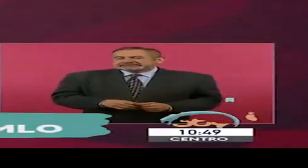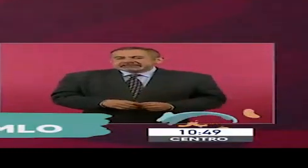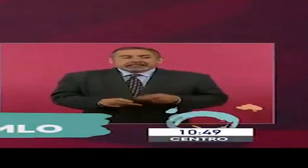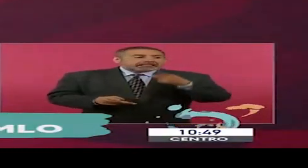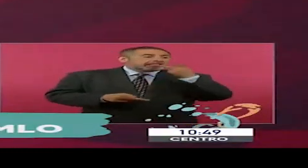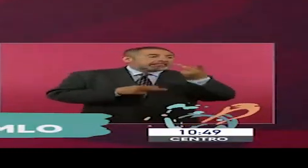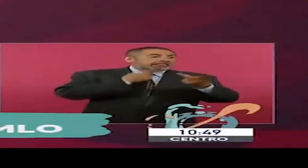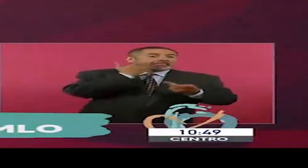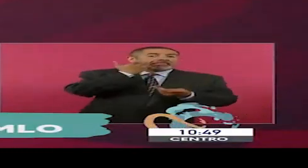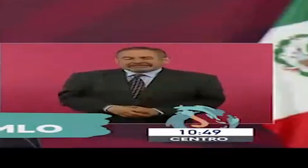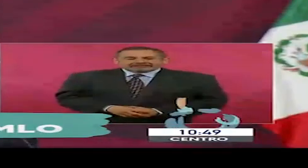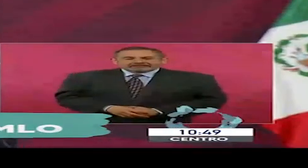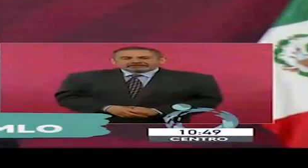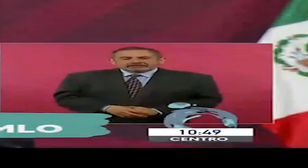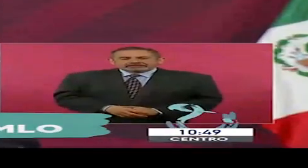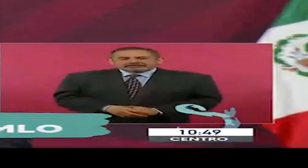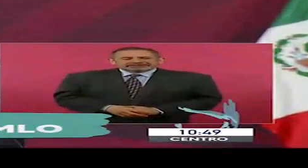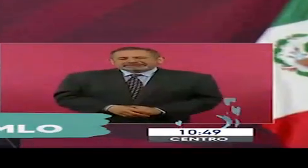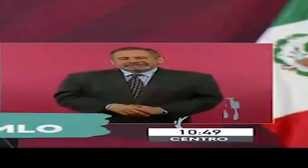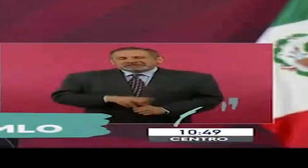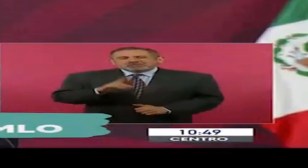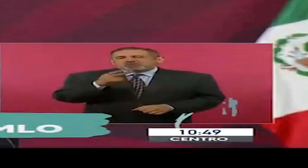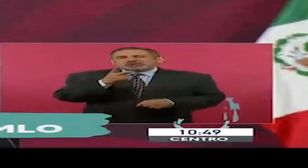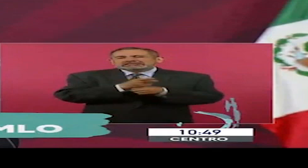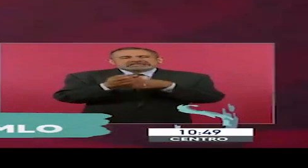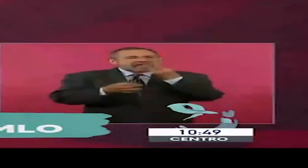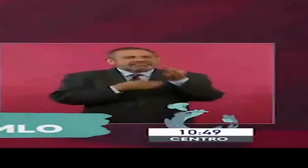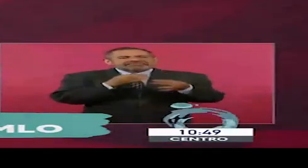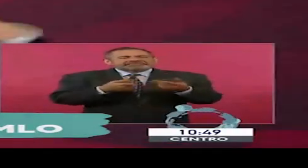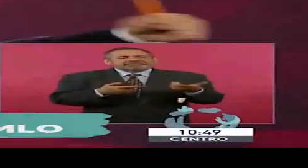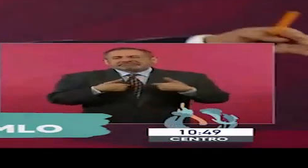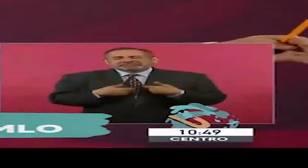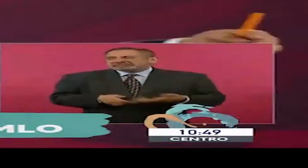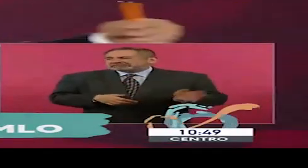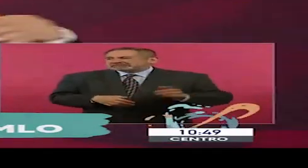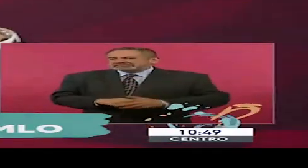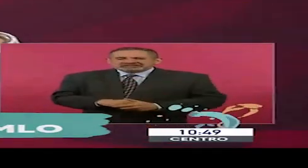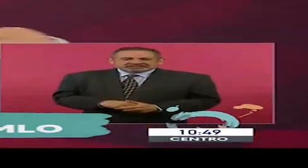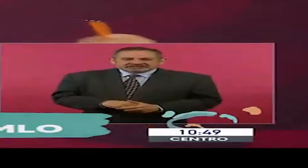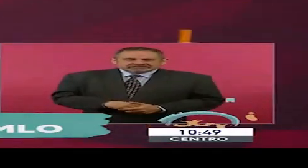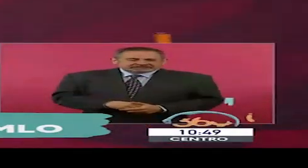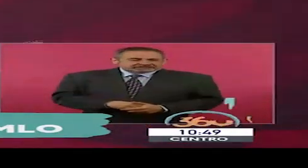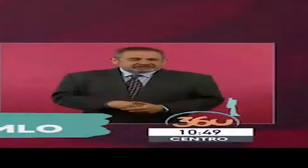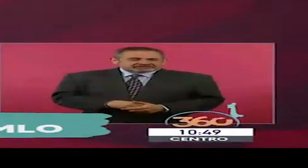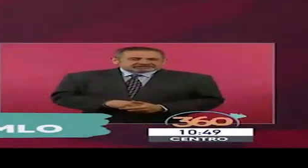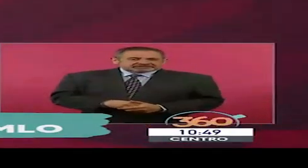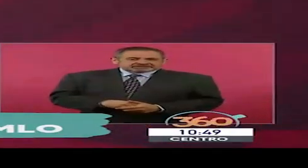propaganda publicidad porque es